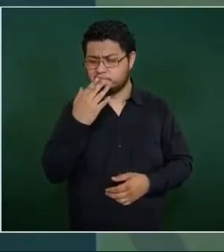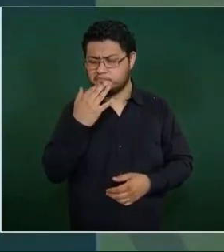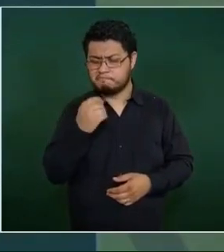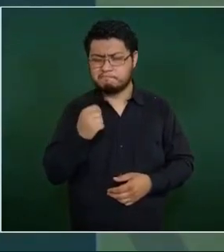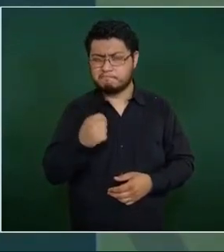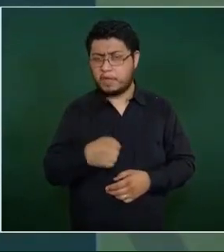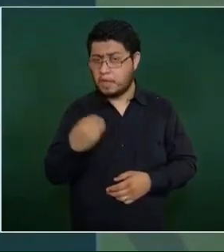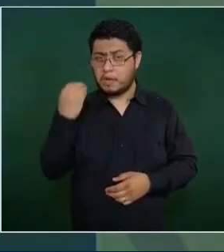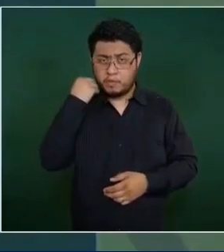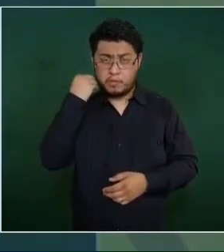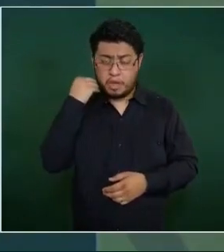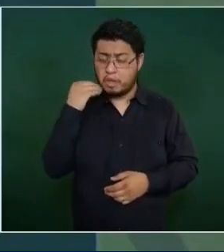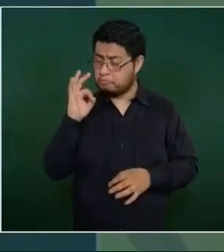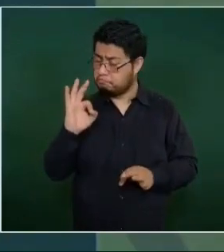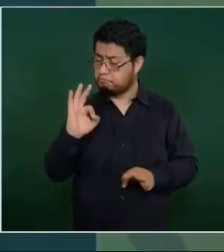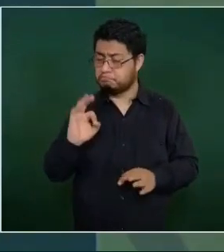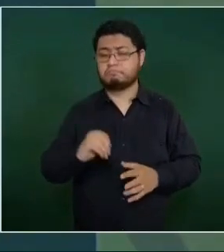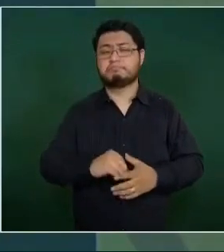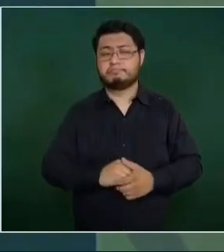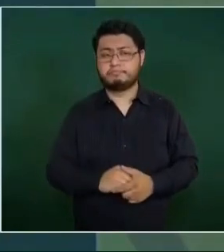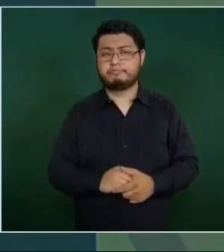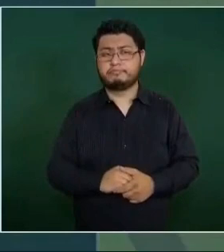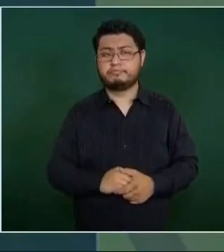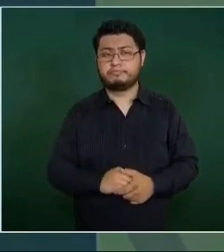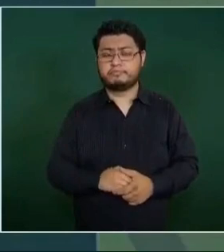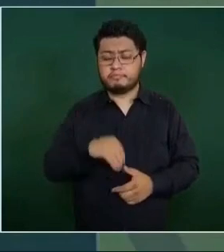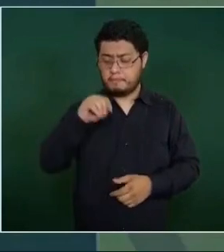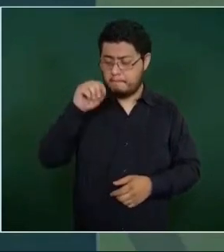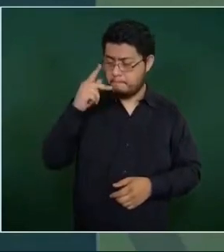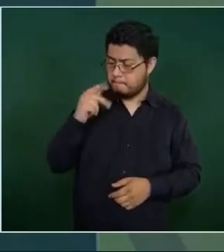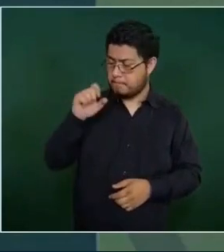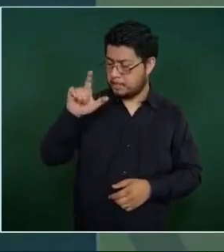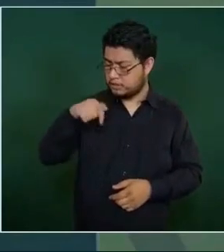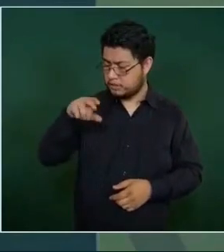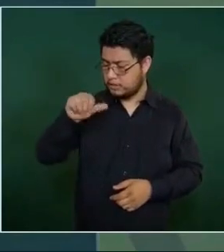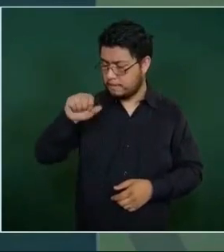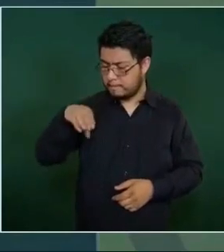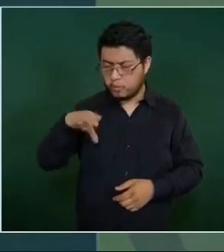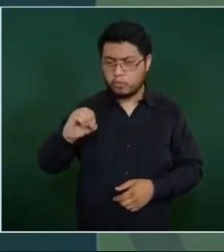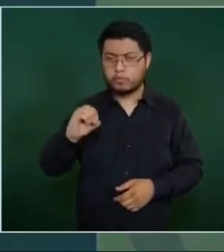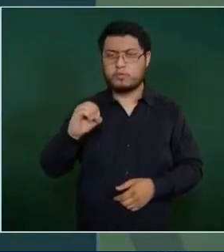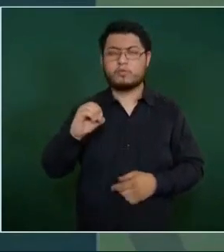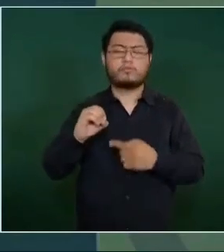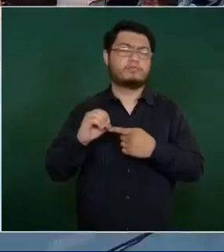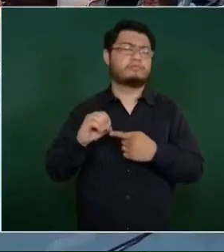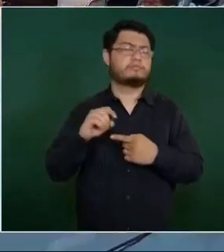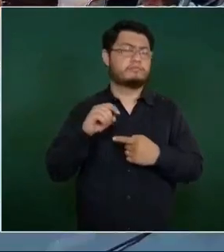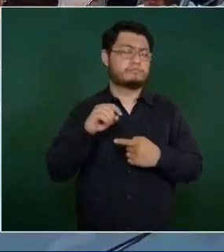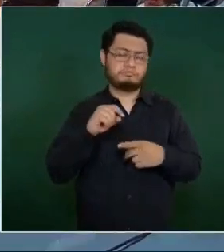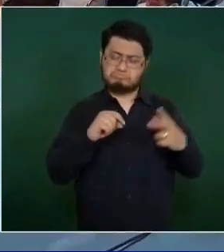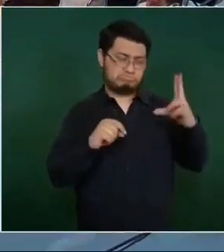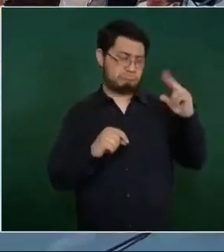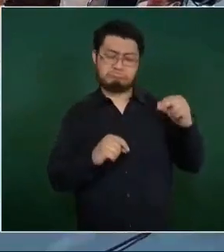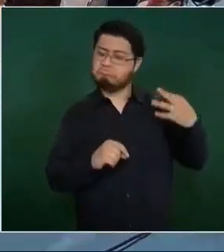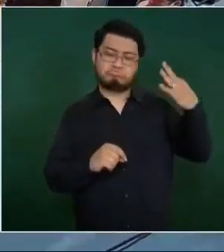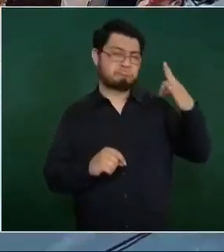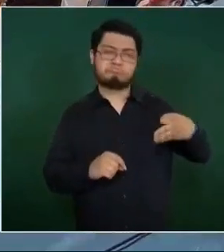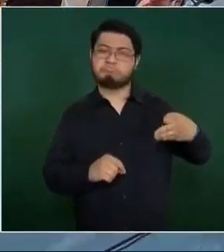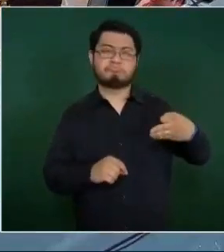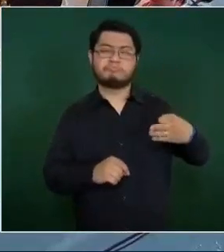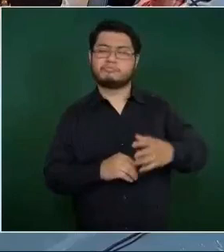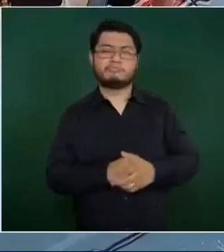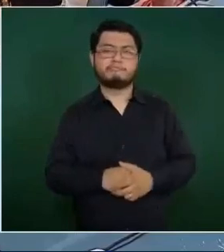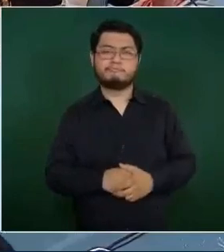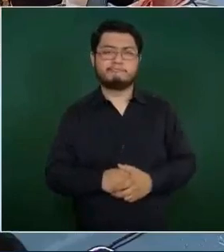buen abogado, Fix Zamudio. Y no aceptó. O